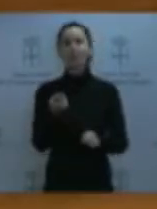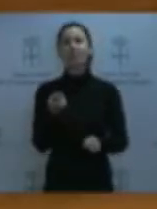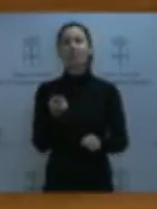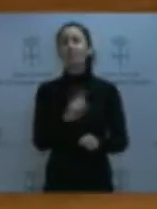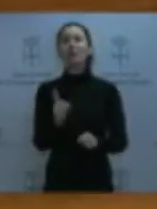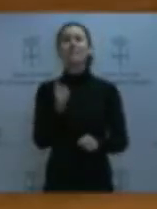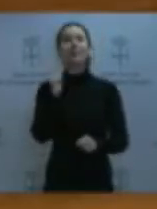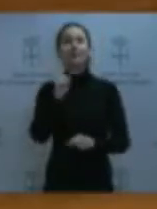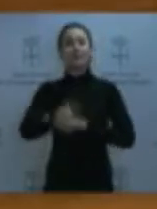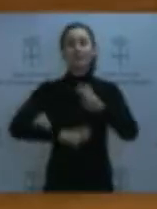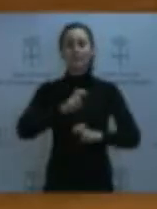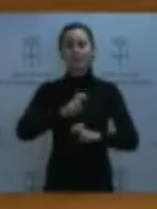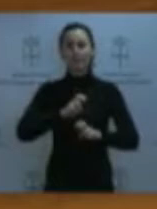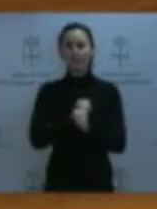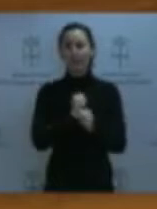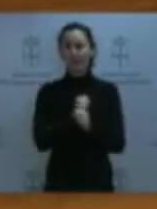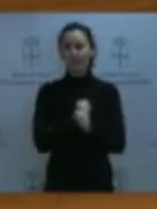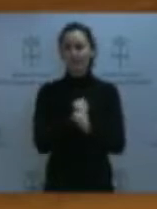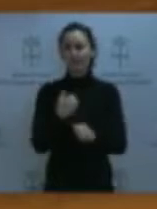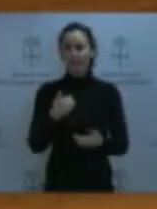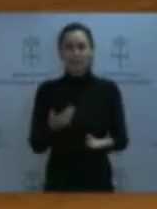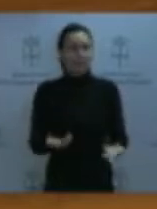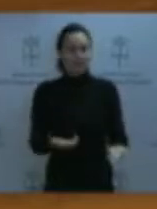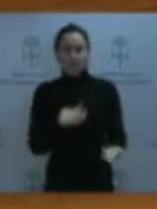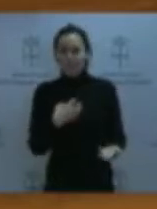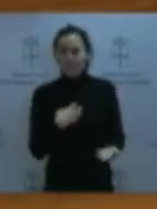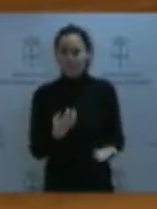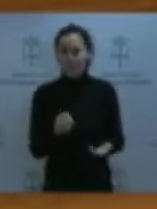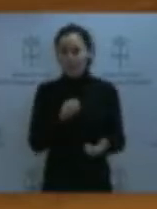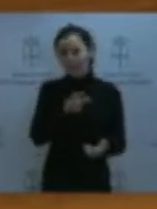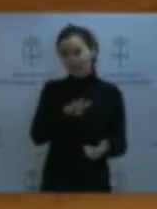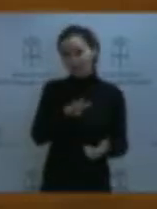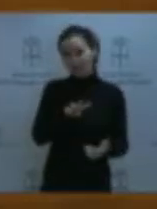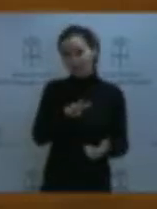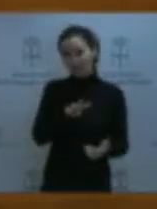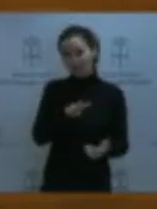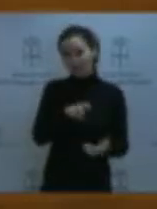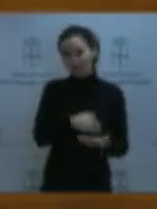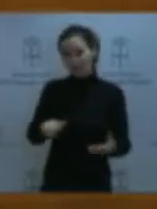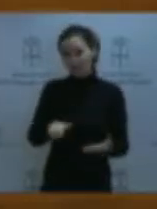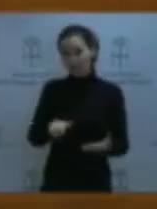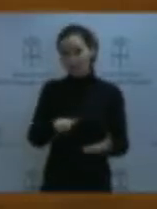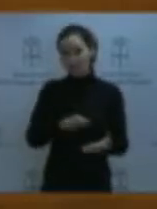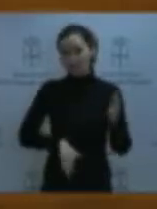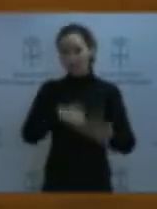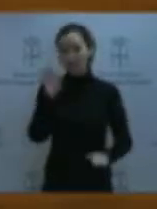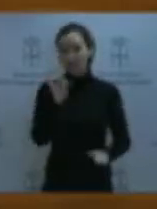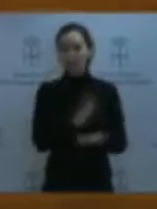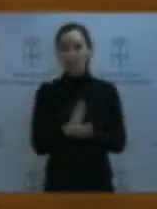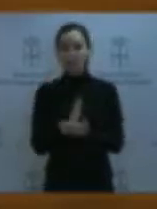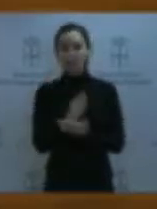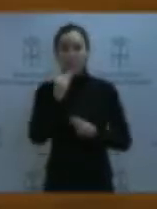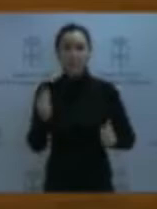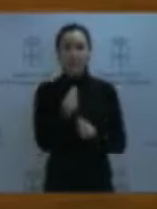la búsqueda. El presupuesto del SEPEPA aumentó en 13 millones, pero eso no se va a traducir necesariamente ni a la mejora de la intermediación ni a la